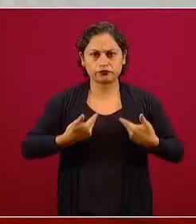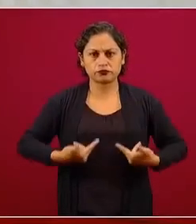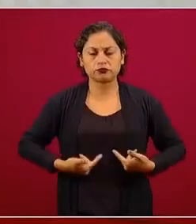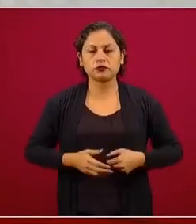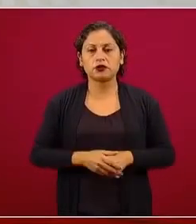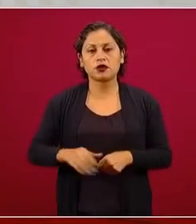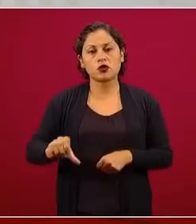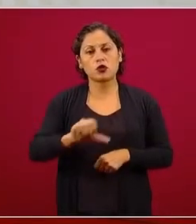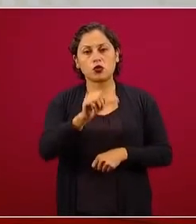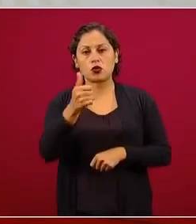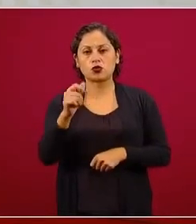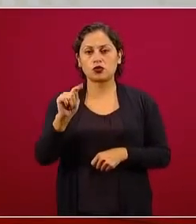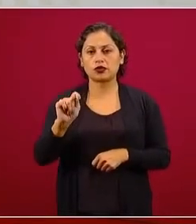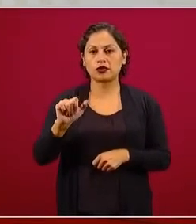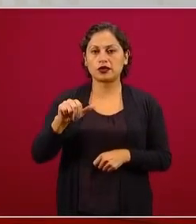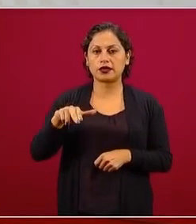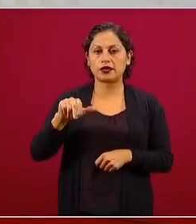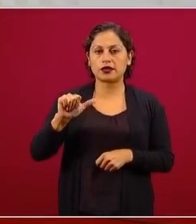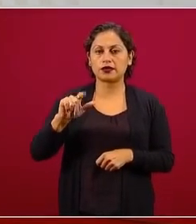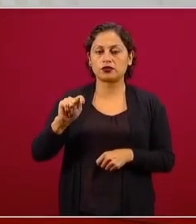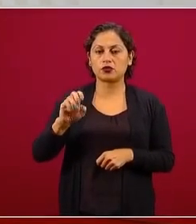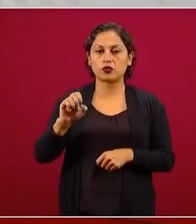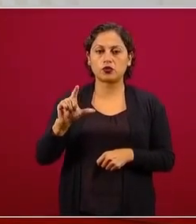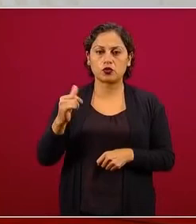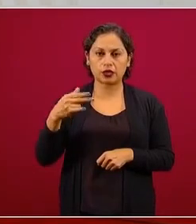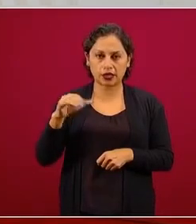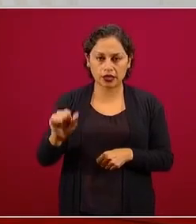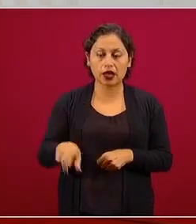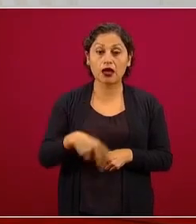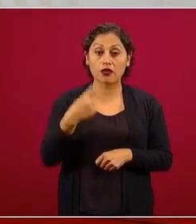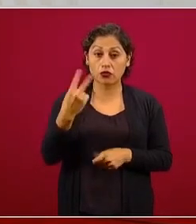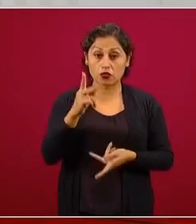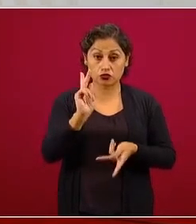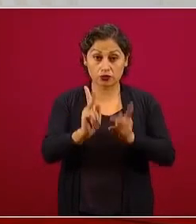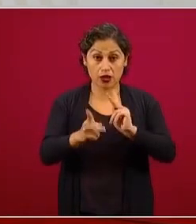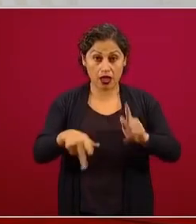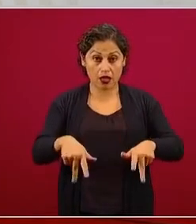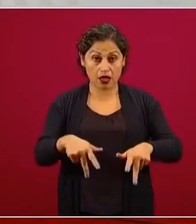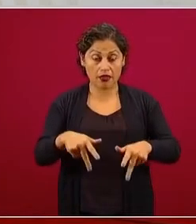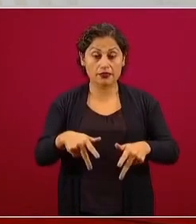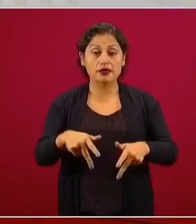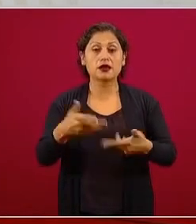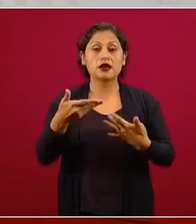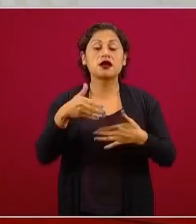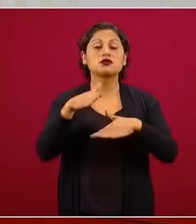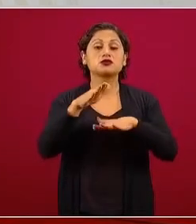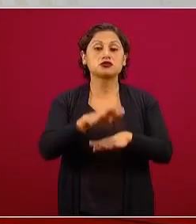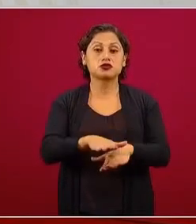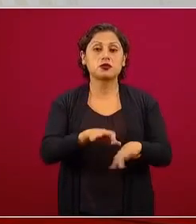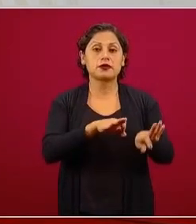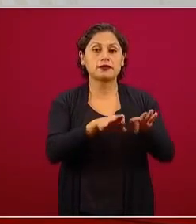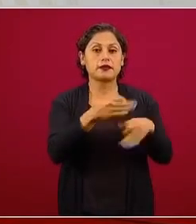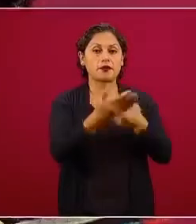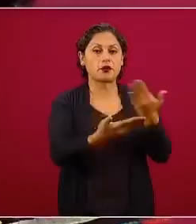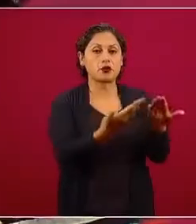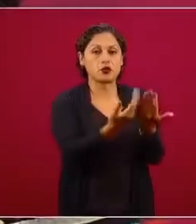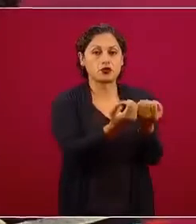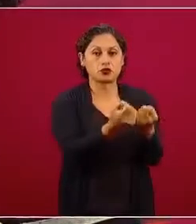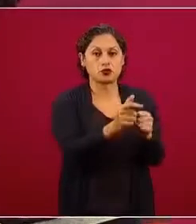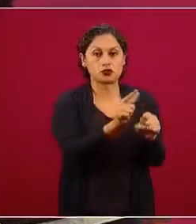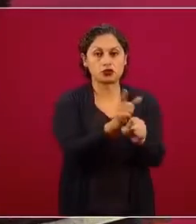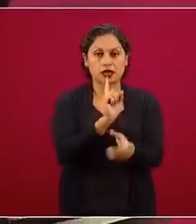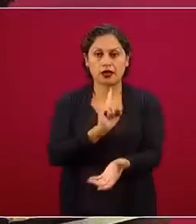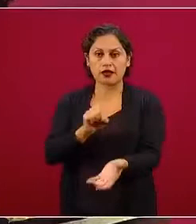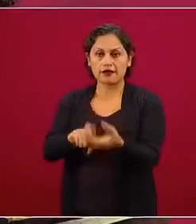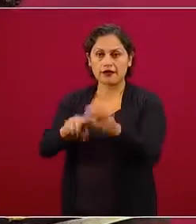Tanatología, y se hizo también, tuvimos dos conversatorios acerca del trabajo social en la tanatología y se realizó